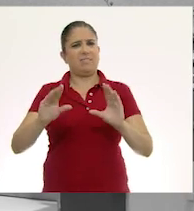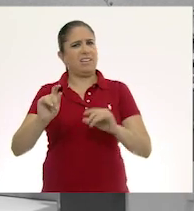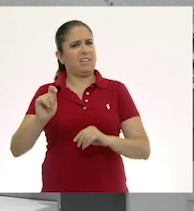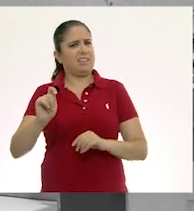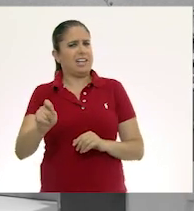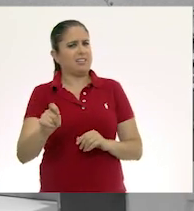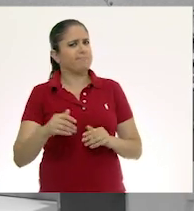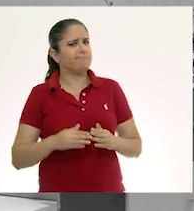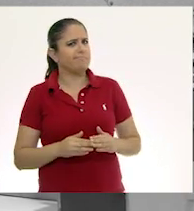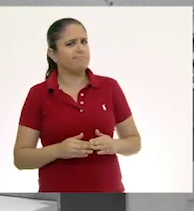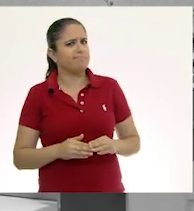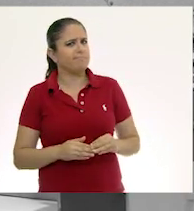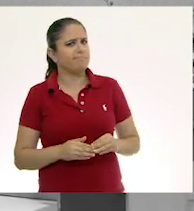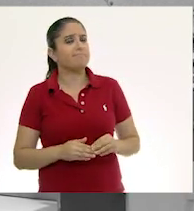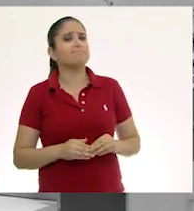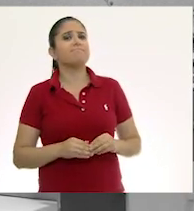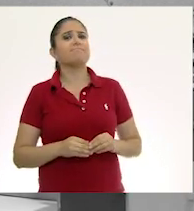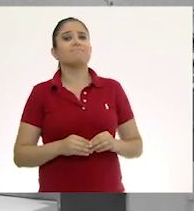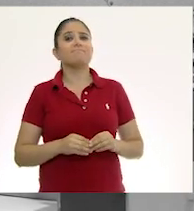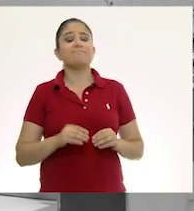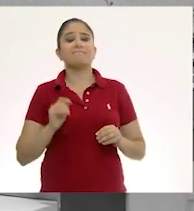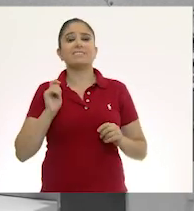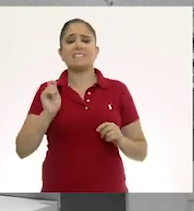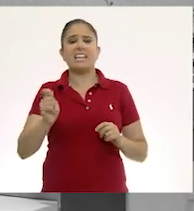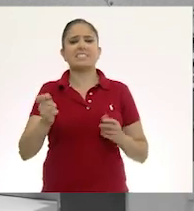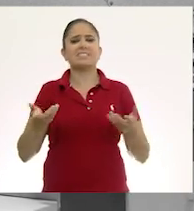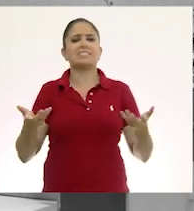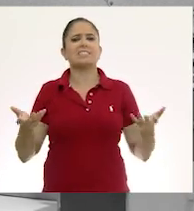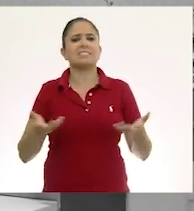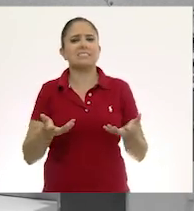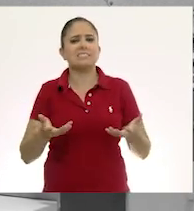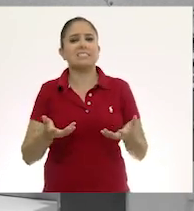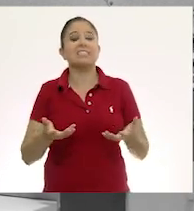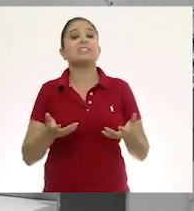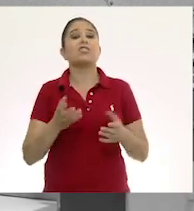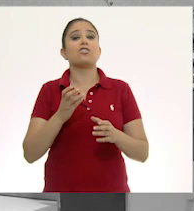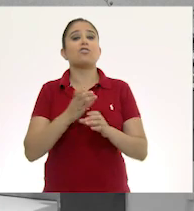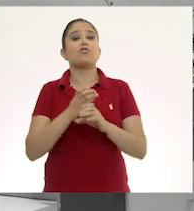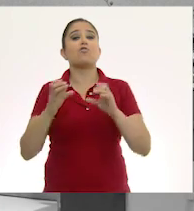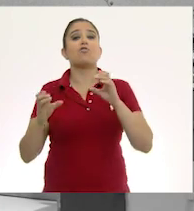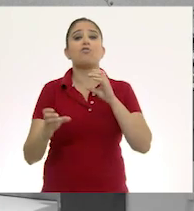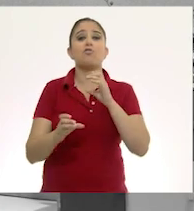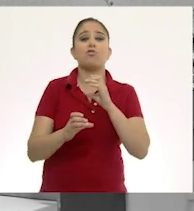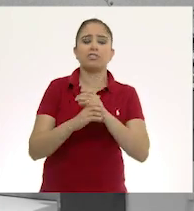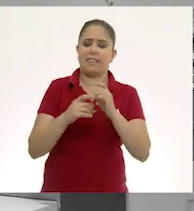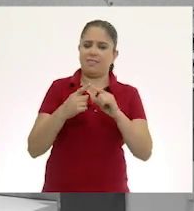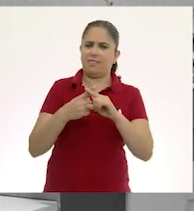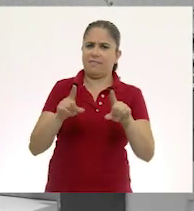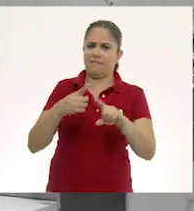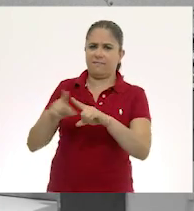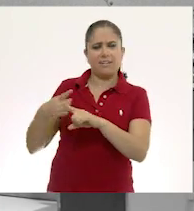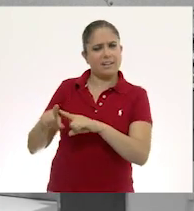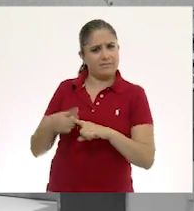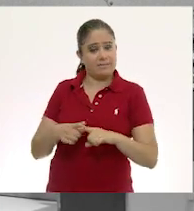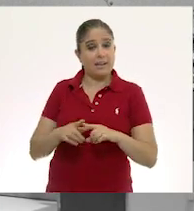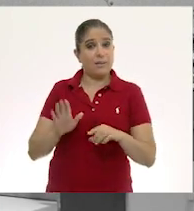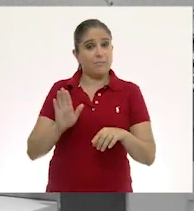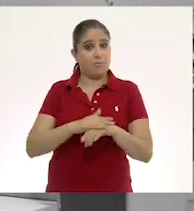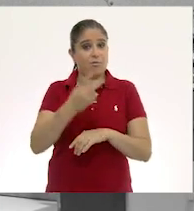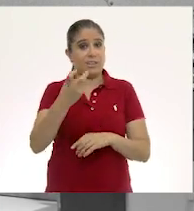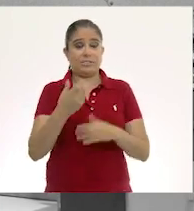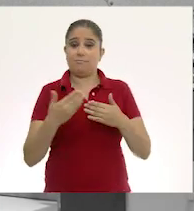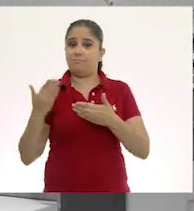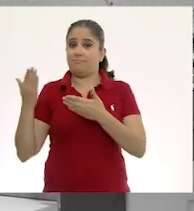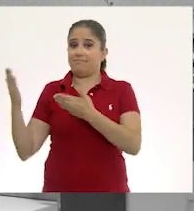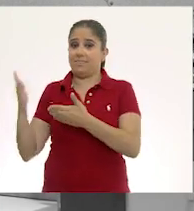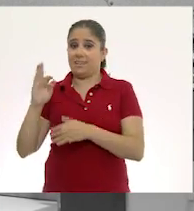de hacer... ¿Ya lo digo? Sí. Se trataba de hacer las cosas de manera distinta. Es por eso que